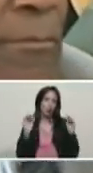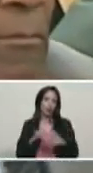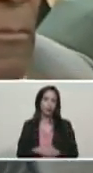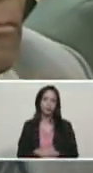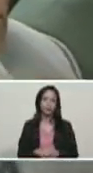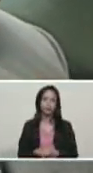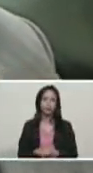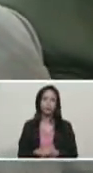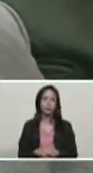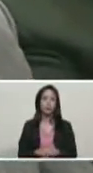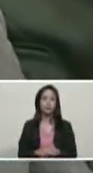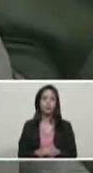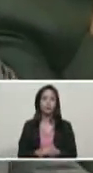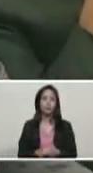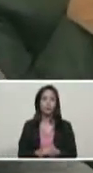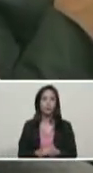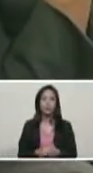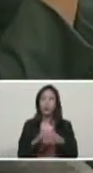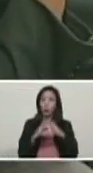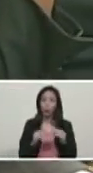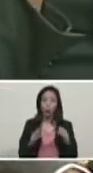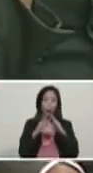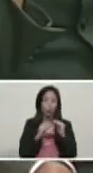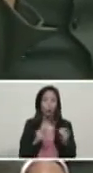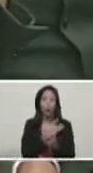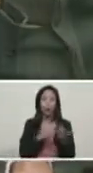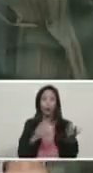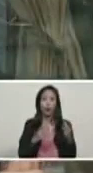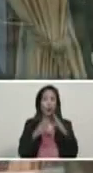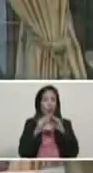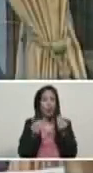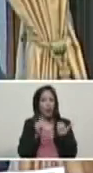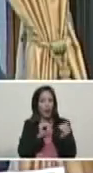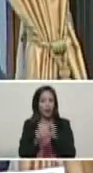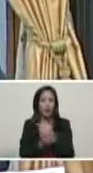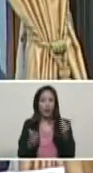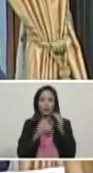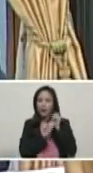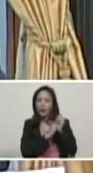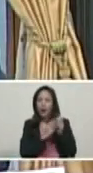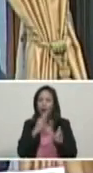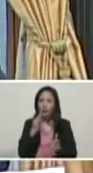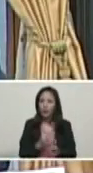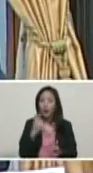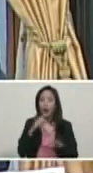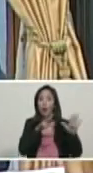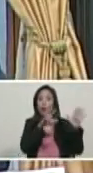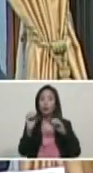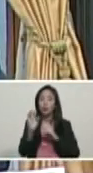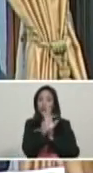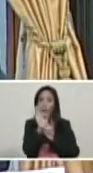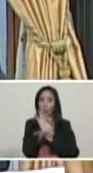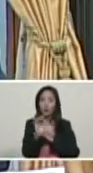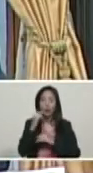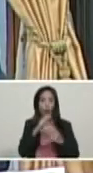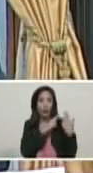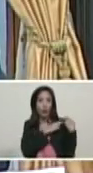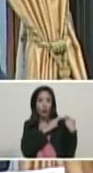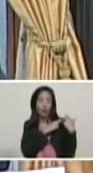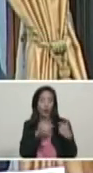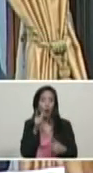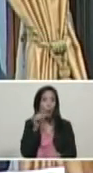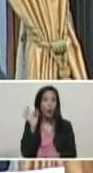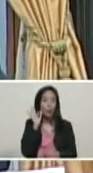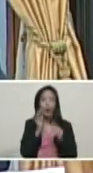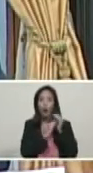apoyar, alimentar espiritualmente, energéticamente al liderazgo. El 80% de las jefas y los líderes